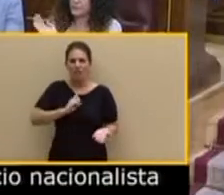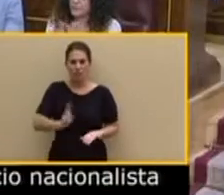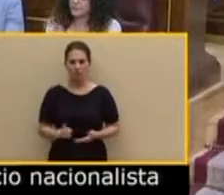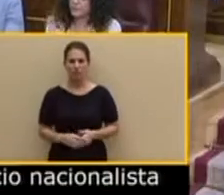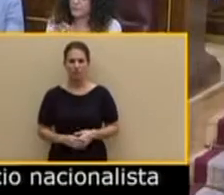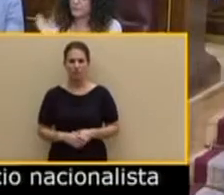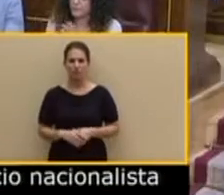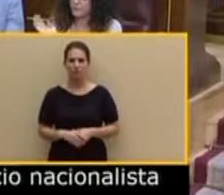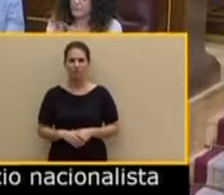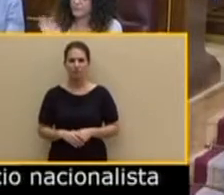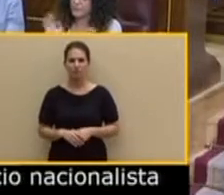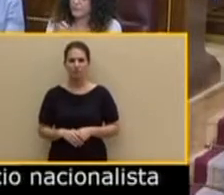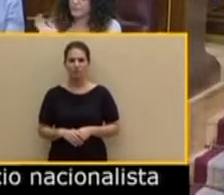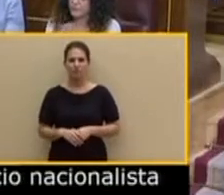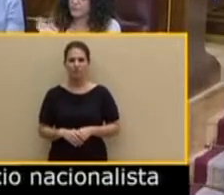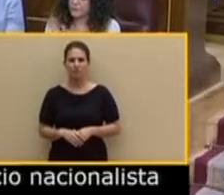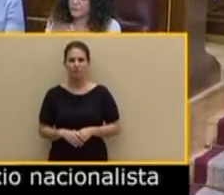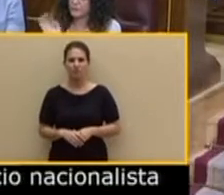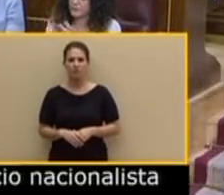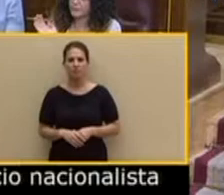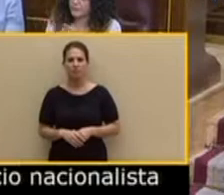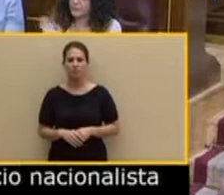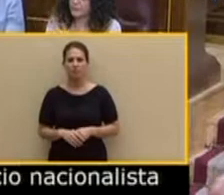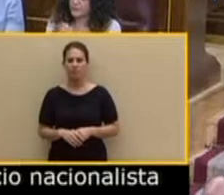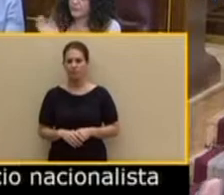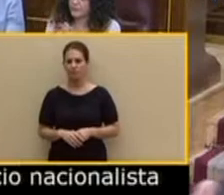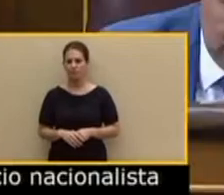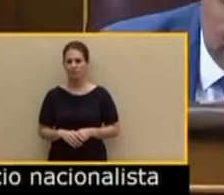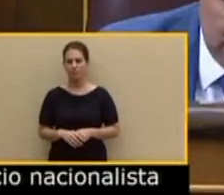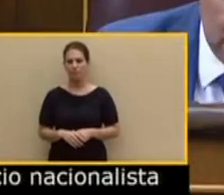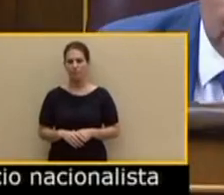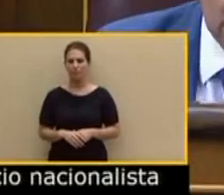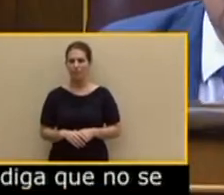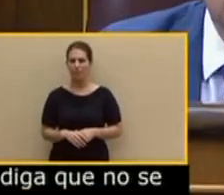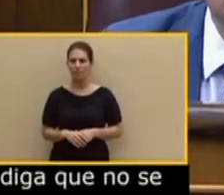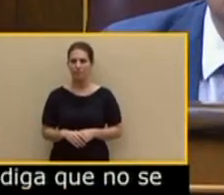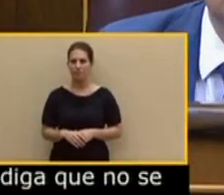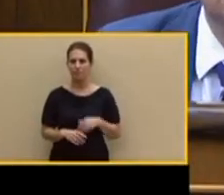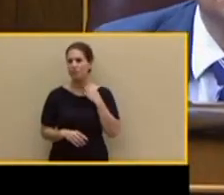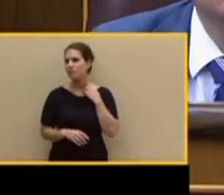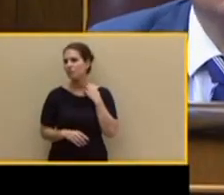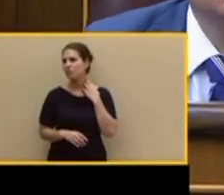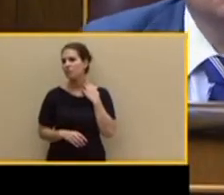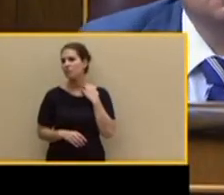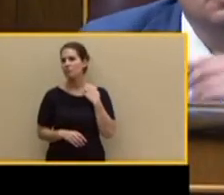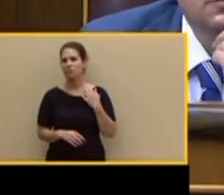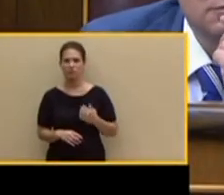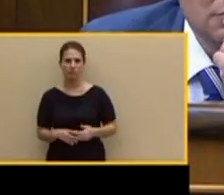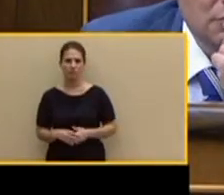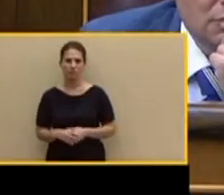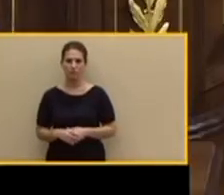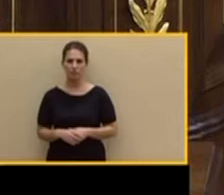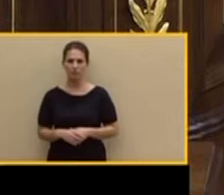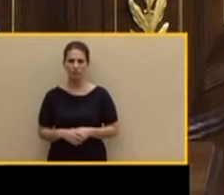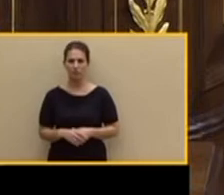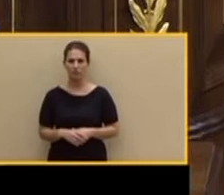congreso de los diputados que arrancaba a las 9 de la mañana es la tercera moción de censura en democracia y al igual